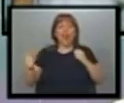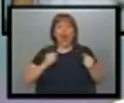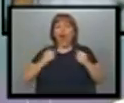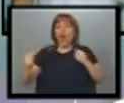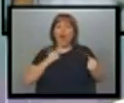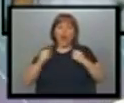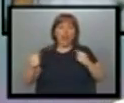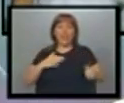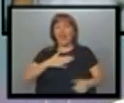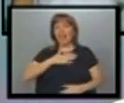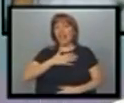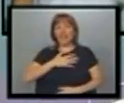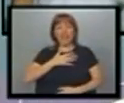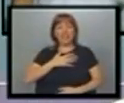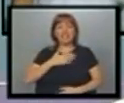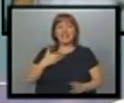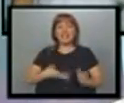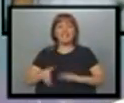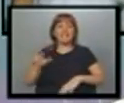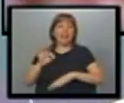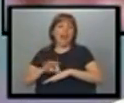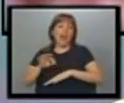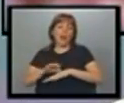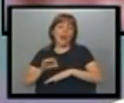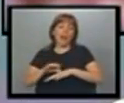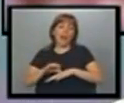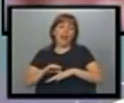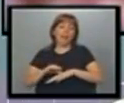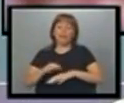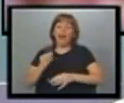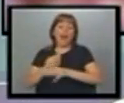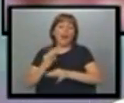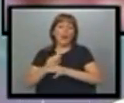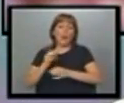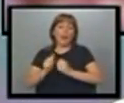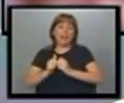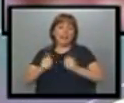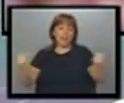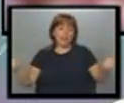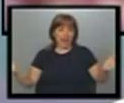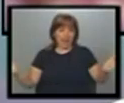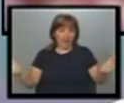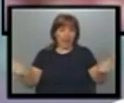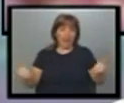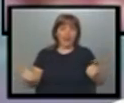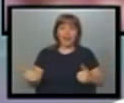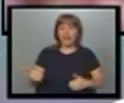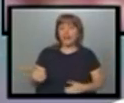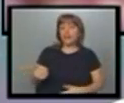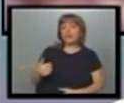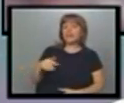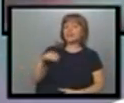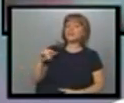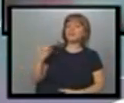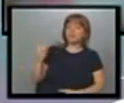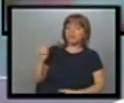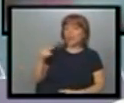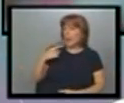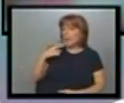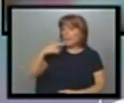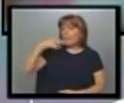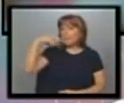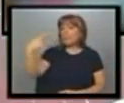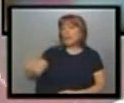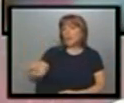estar contentas, que puedan ir al colegio en formas separadas. Ayer, Viviana, a las 5:30 de la tarde, la mamá... Sí, Daniel. No, te quería preguntar